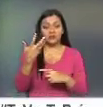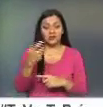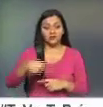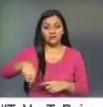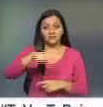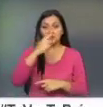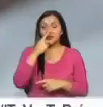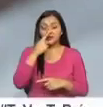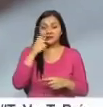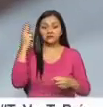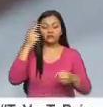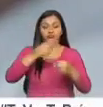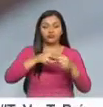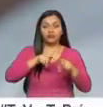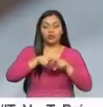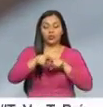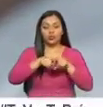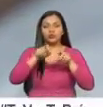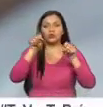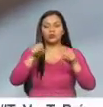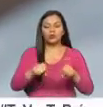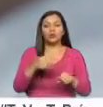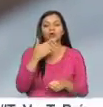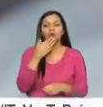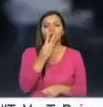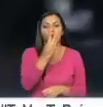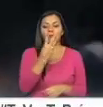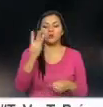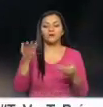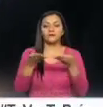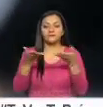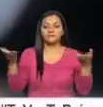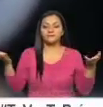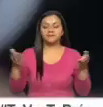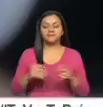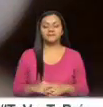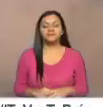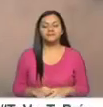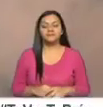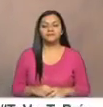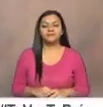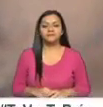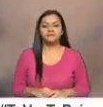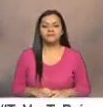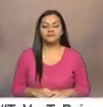en participar en el concurso pueden ingresar a la página